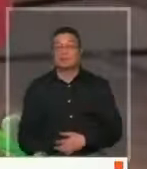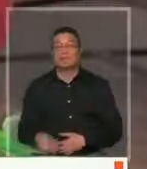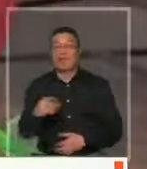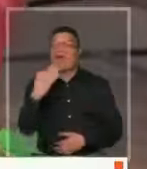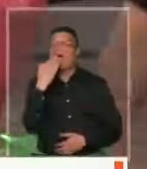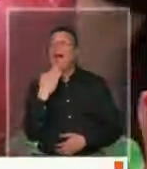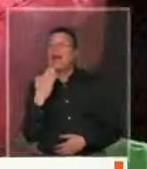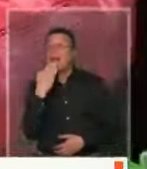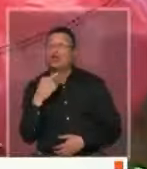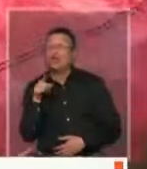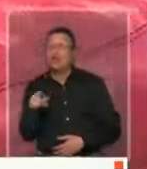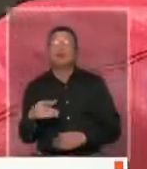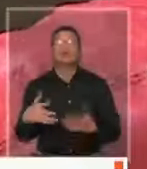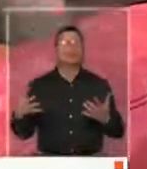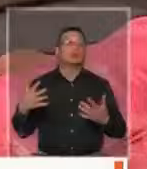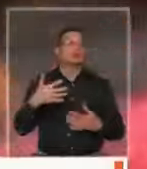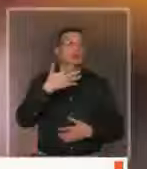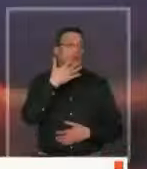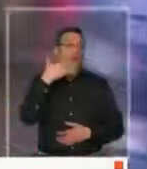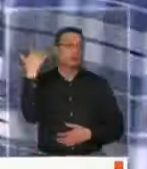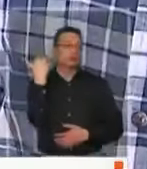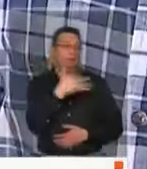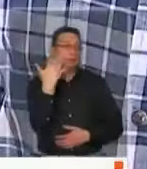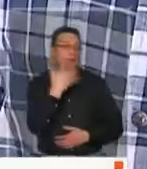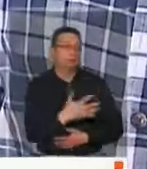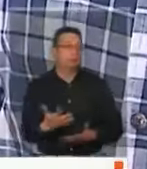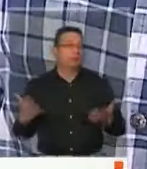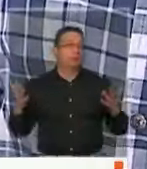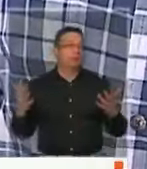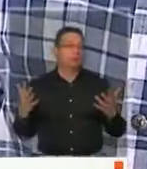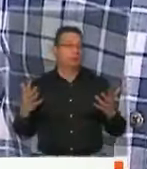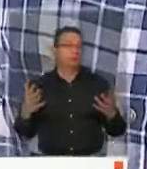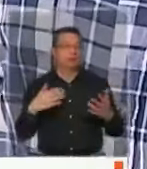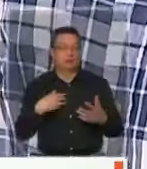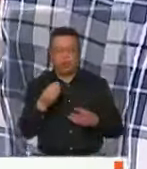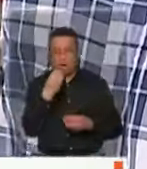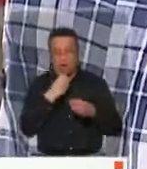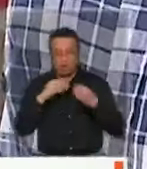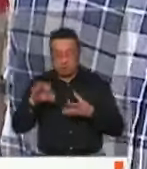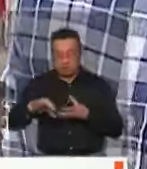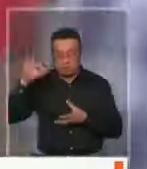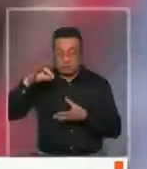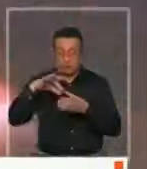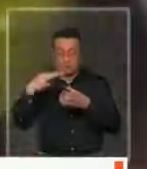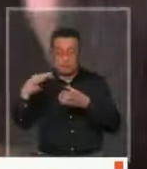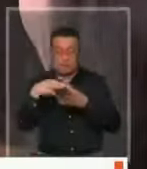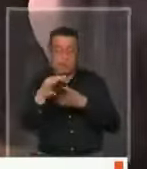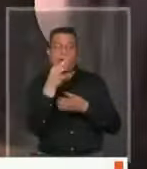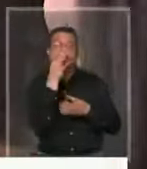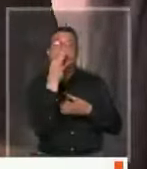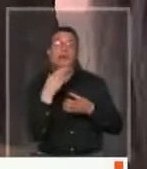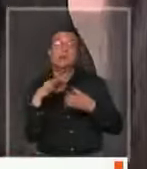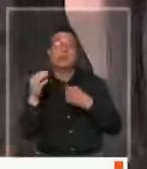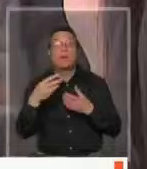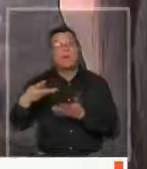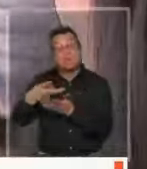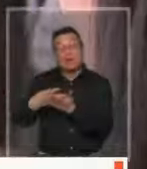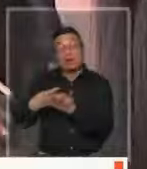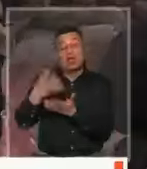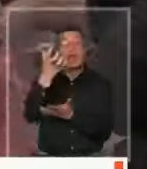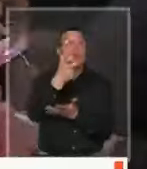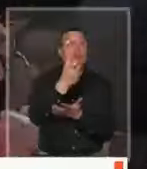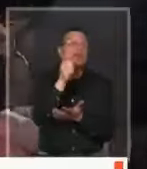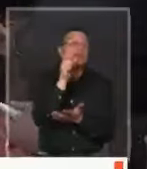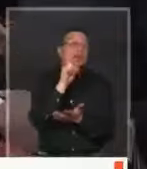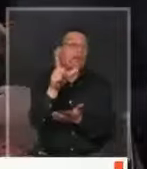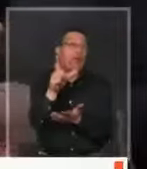Alcachofa, un plato exquisito. ¿Cómo las como? Así, deshojándolas. Mayonesa, limón con sal.